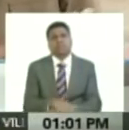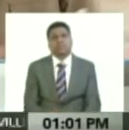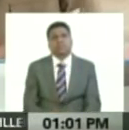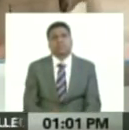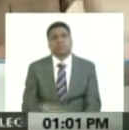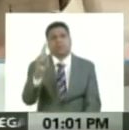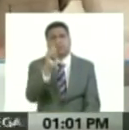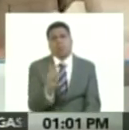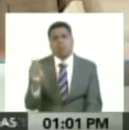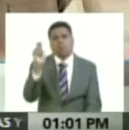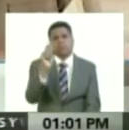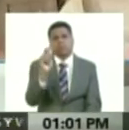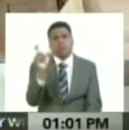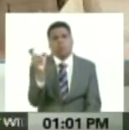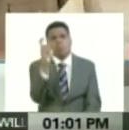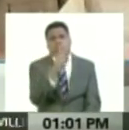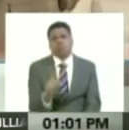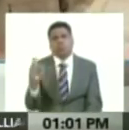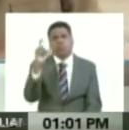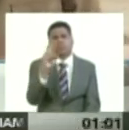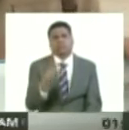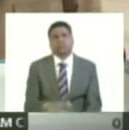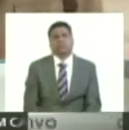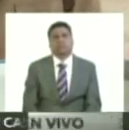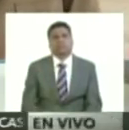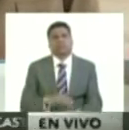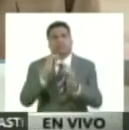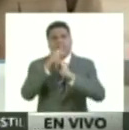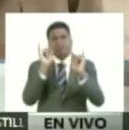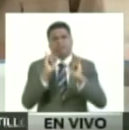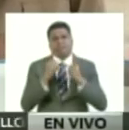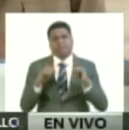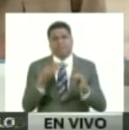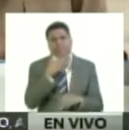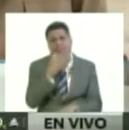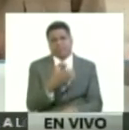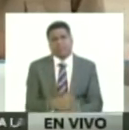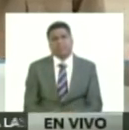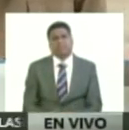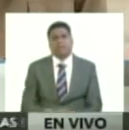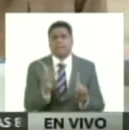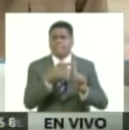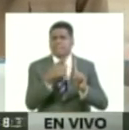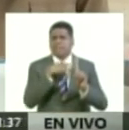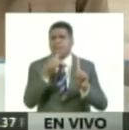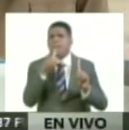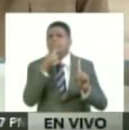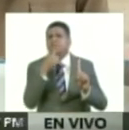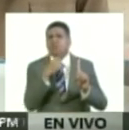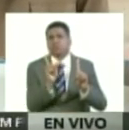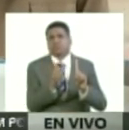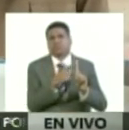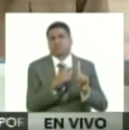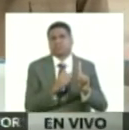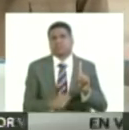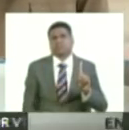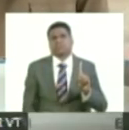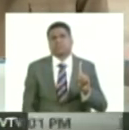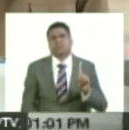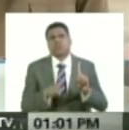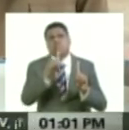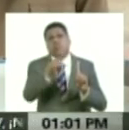¿Cómo está, Yamis? ¿Cómo le va? Feliz Navidad. Feliz Navidad, alcalde. Mire, varias consultas. Una de ellas, ustedes en